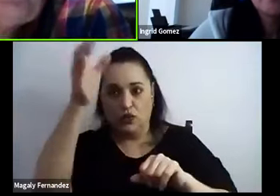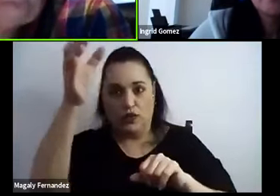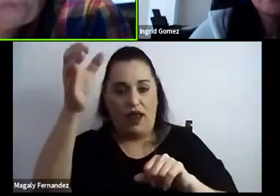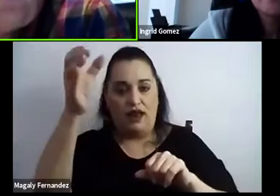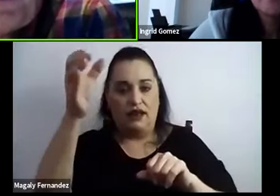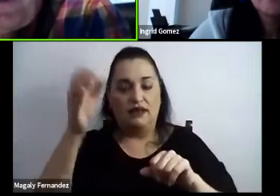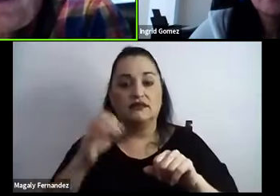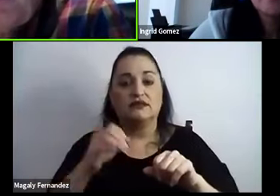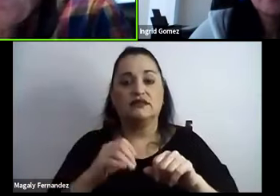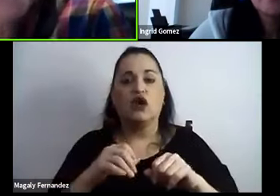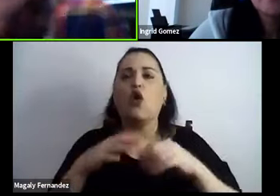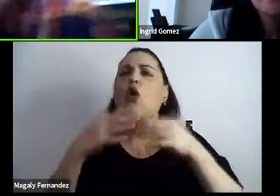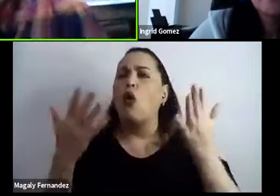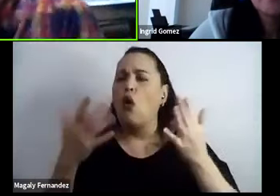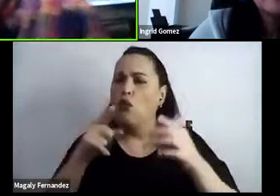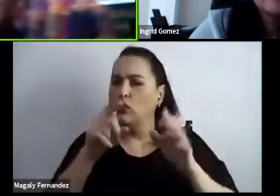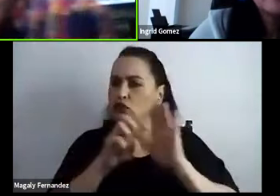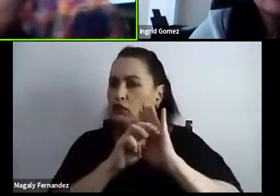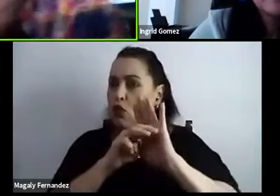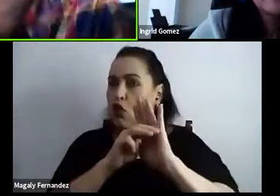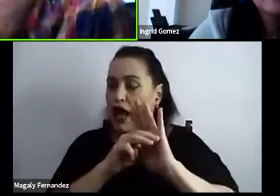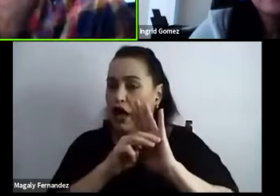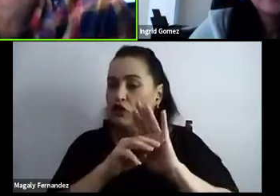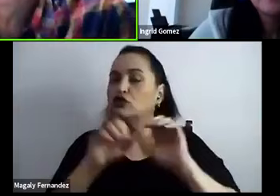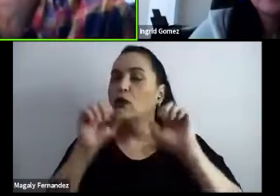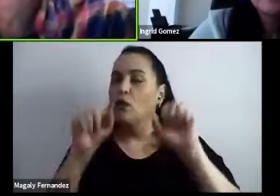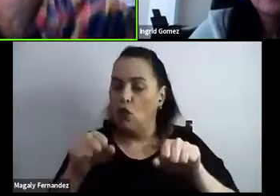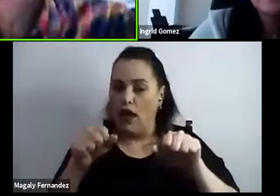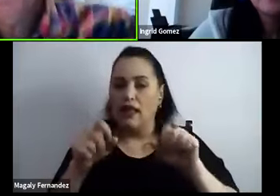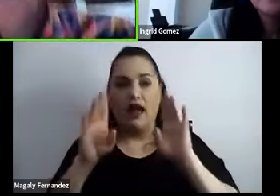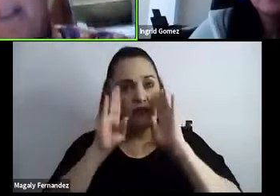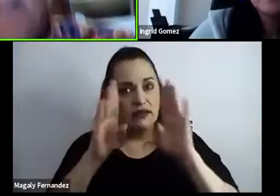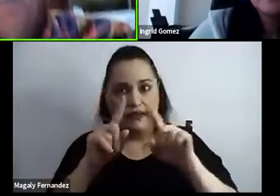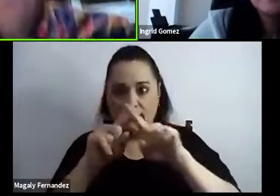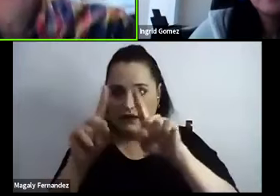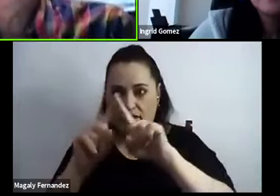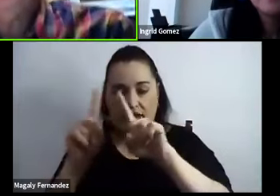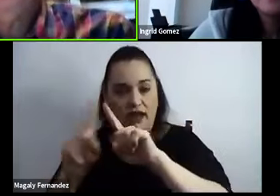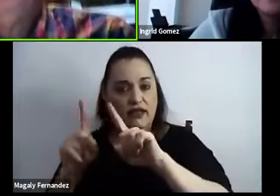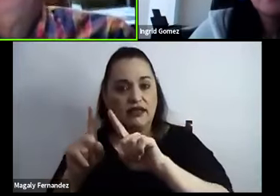y cómo estos modelos de equidad pueden atender a los